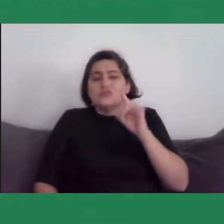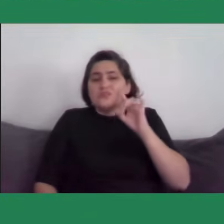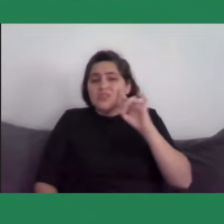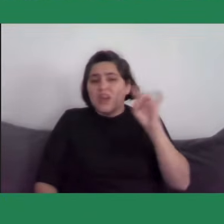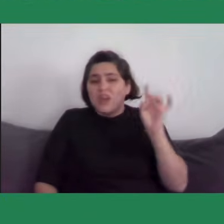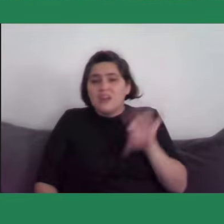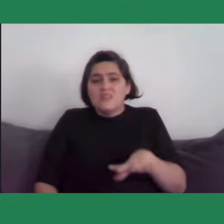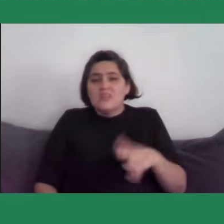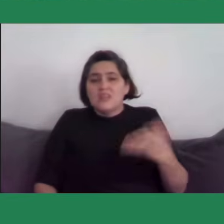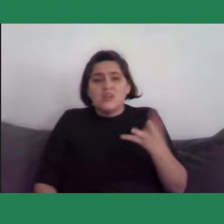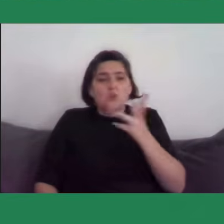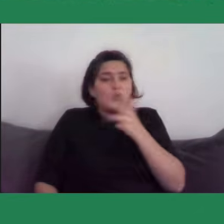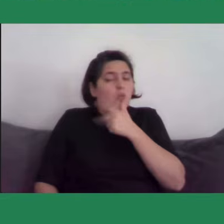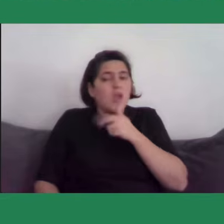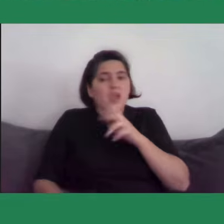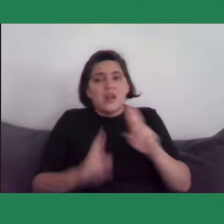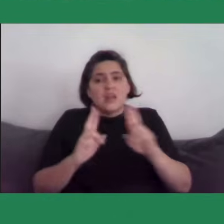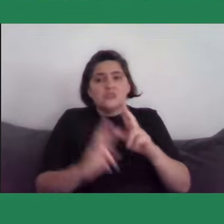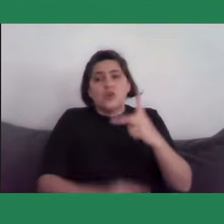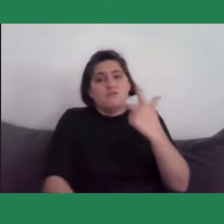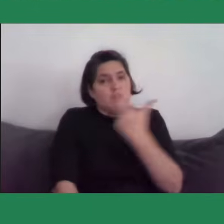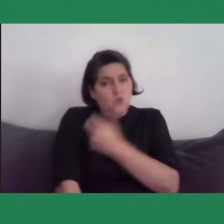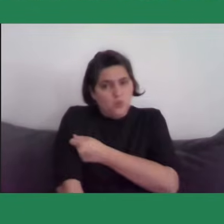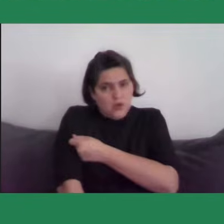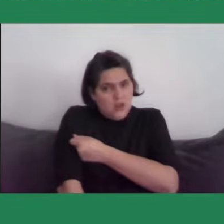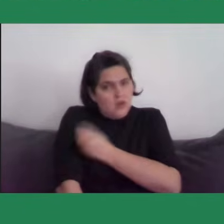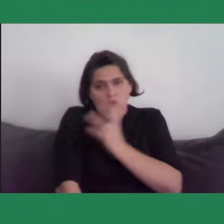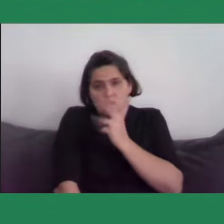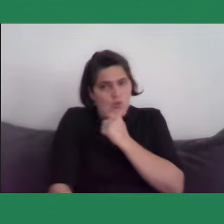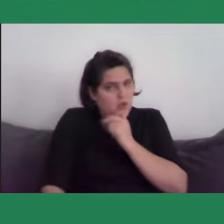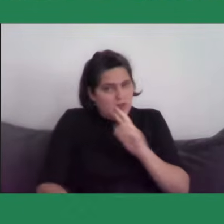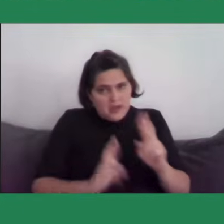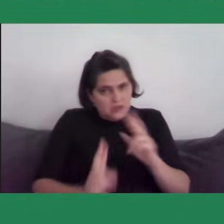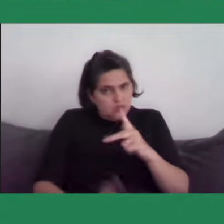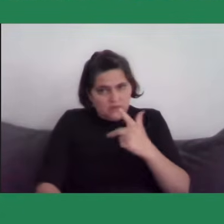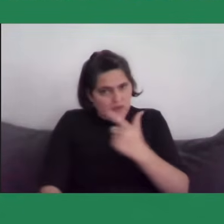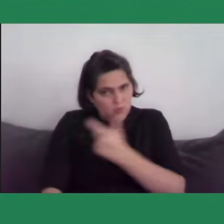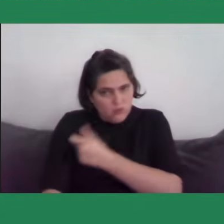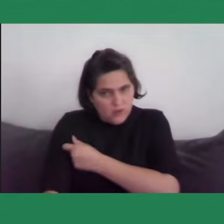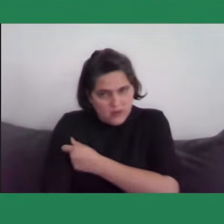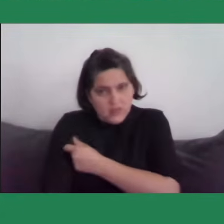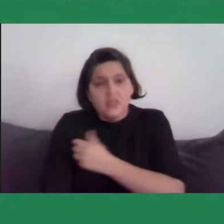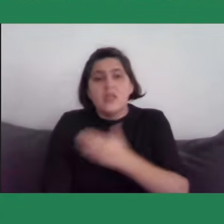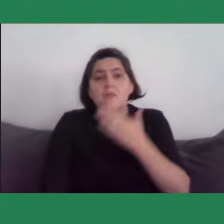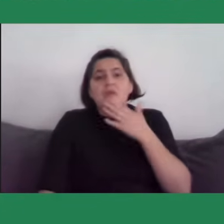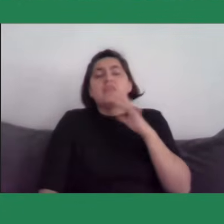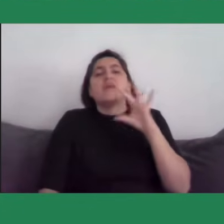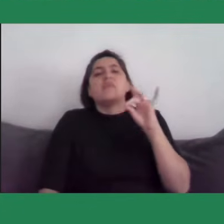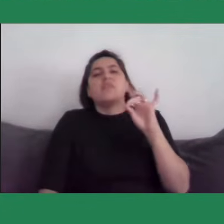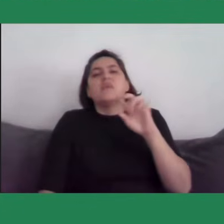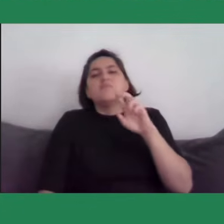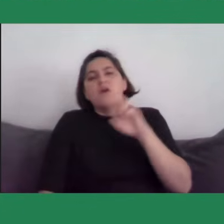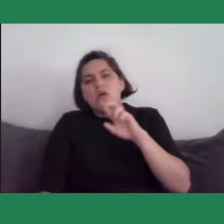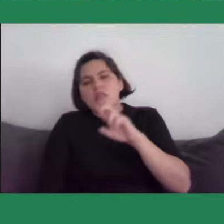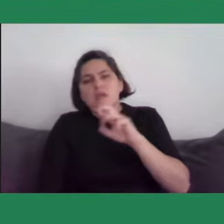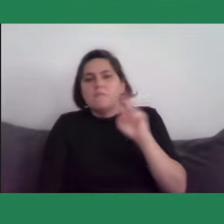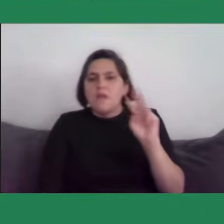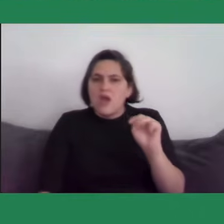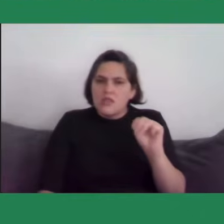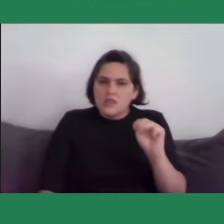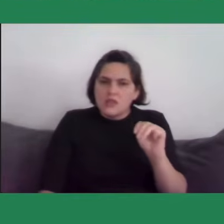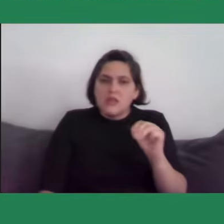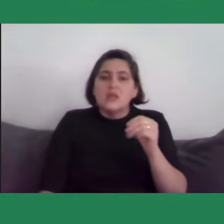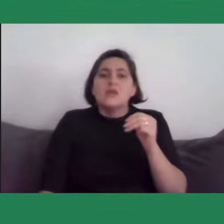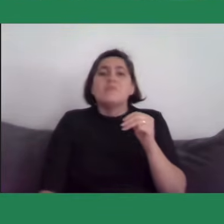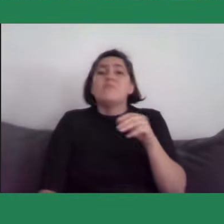ninguna relación con las vacunas. Y también está muy claro que la edad del padre y la madre también tiene relación, pero especialmente la edad del